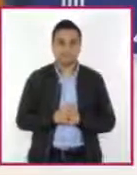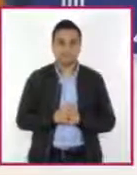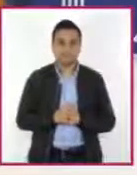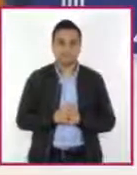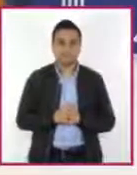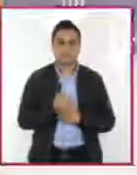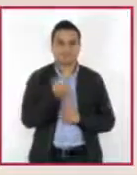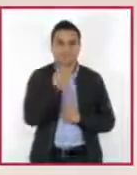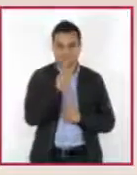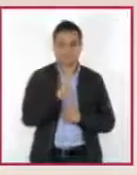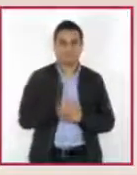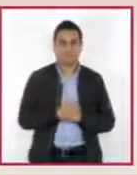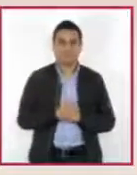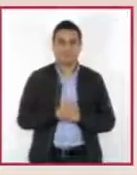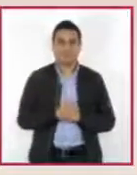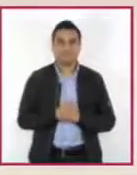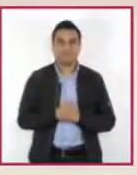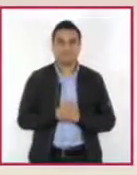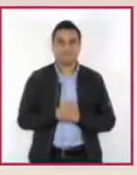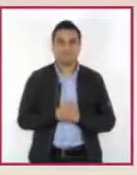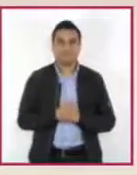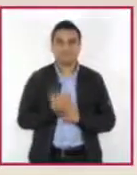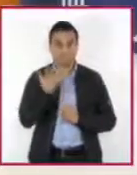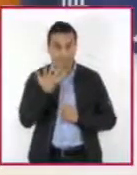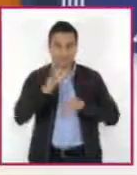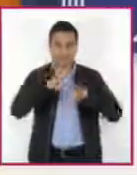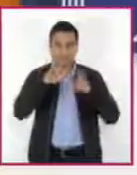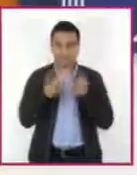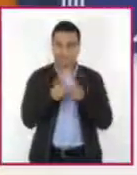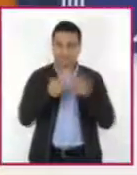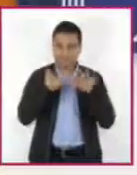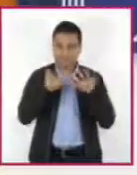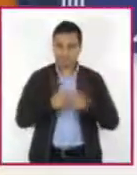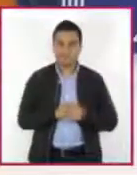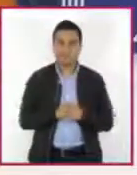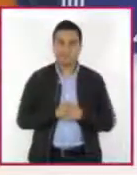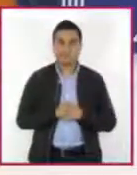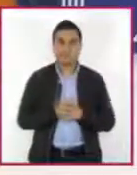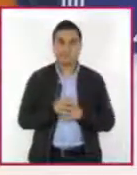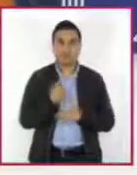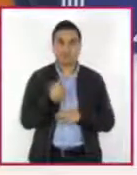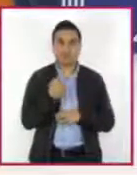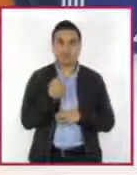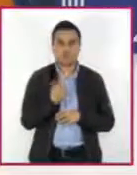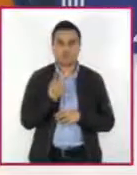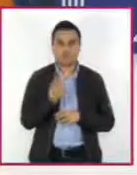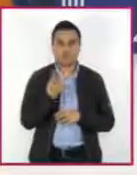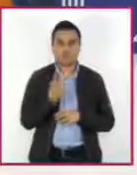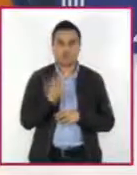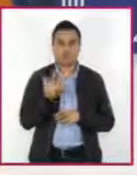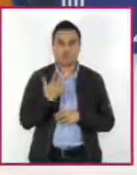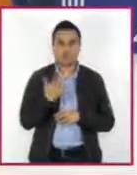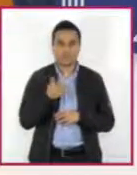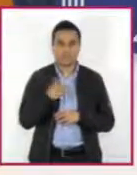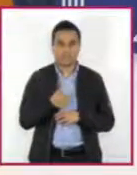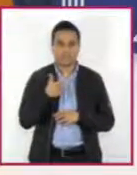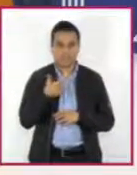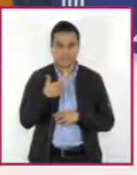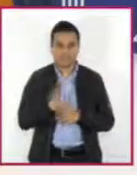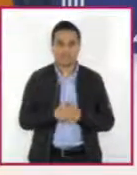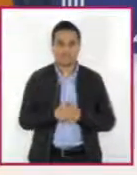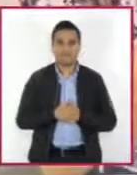Dos. Y cinco, siete. Uno, dos, tres, cuatro, cinco, seis,